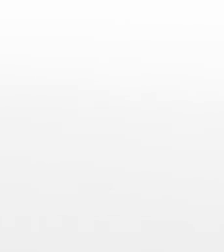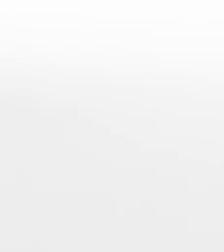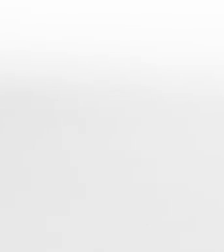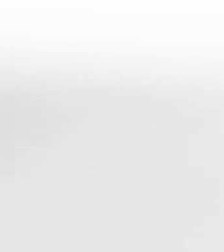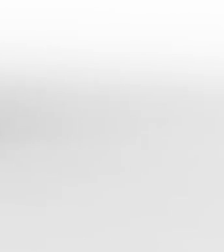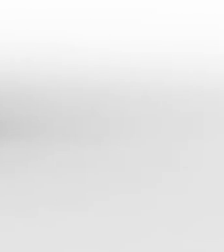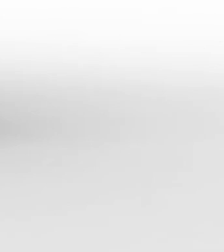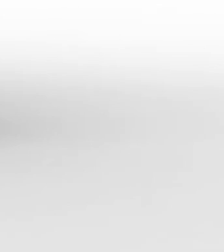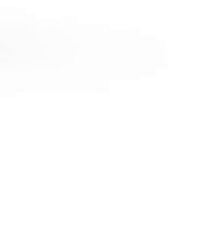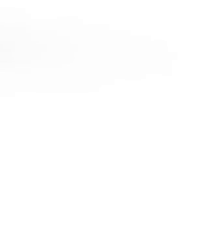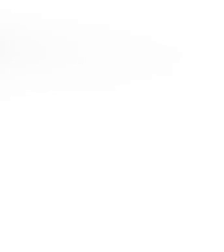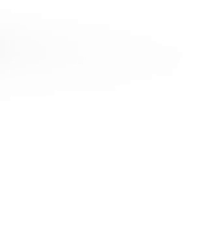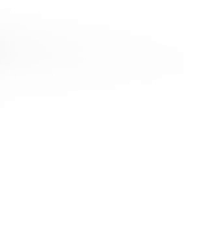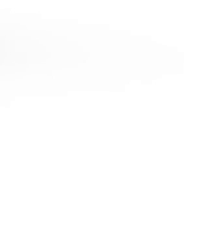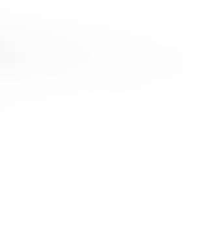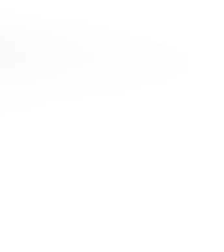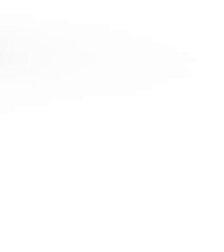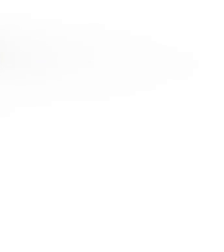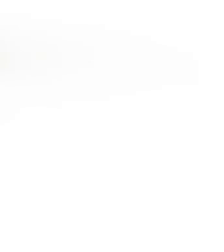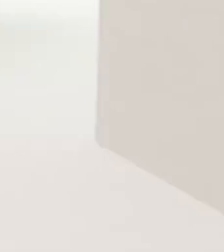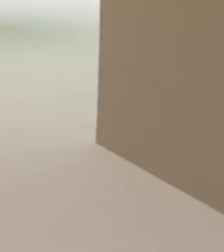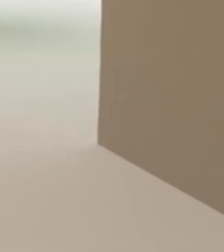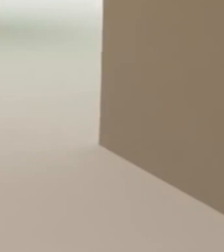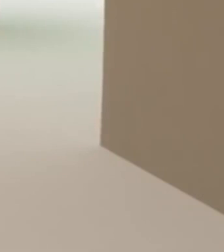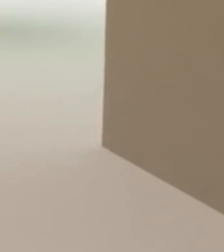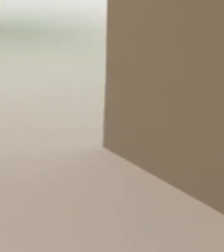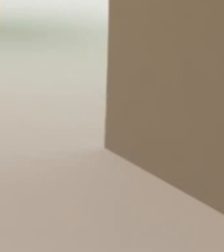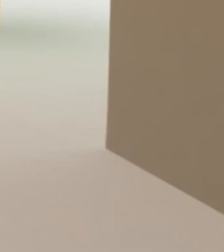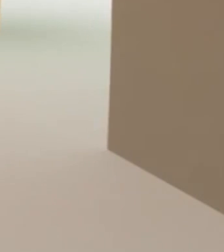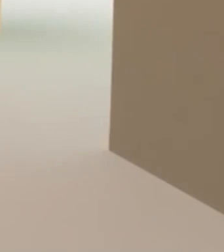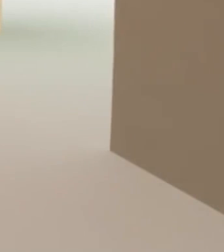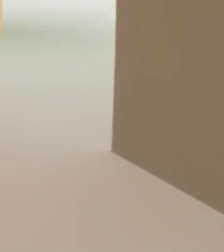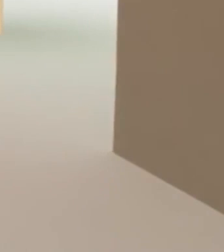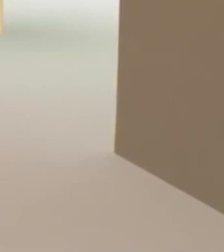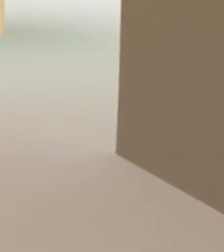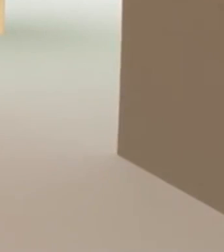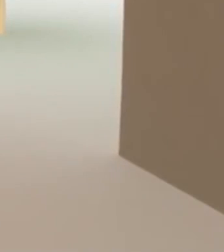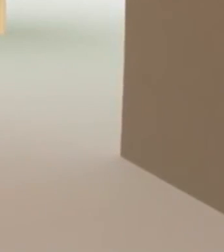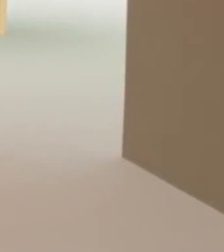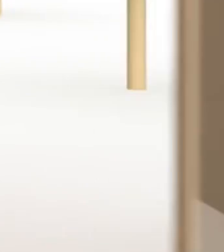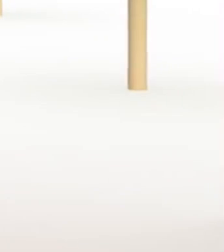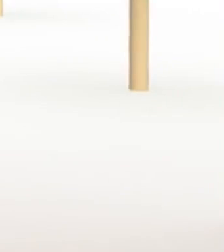la urgencia hay que llegar, anda de inmediato. A la urgencia hay que llegar, anda